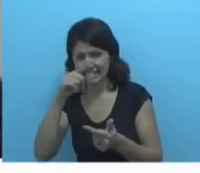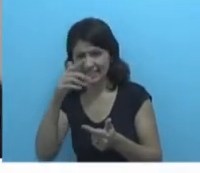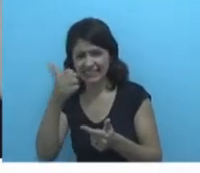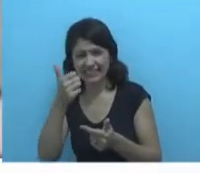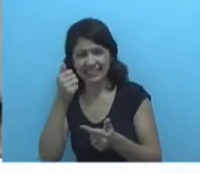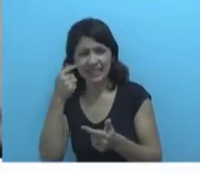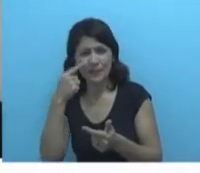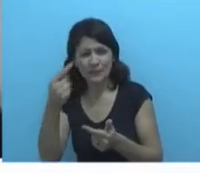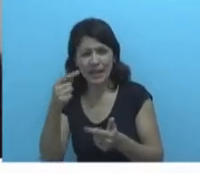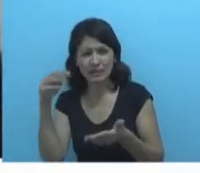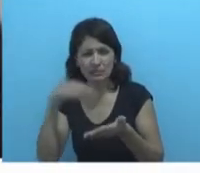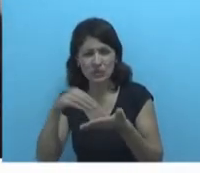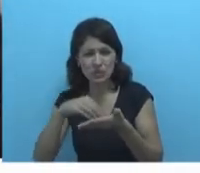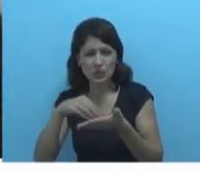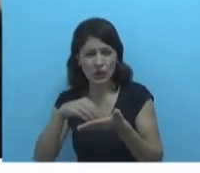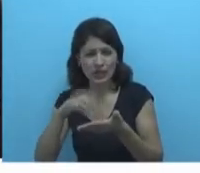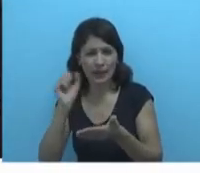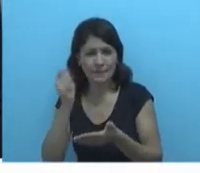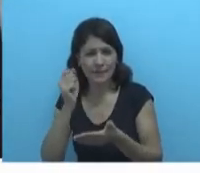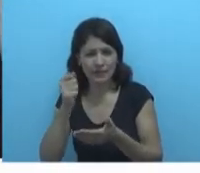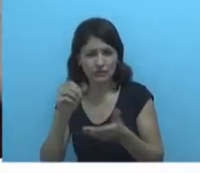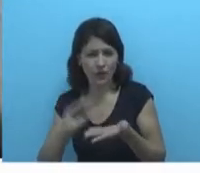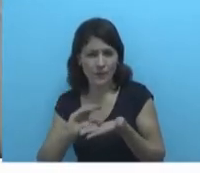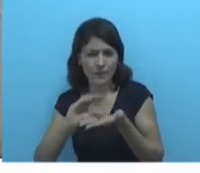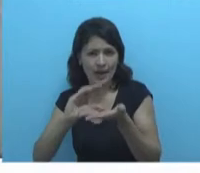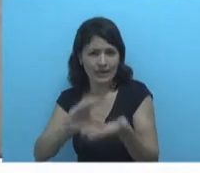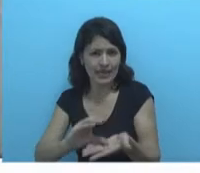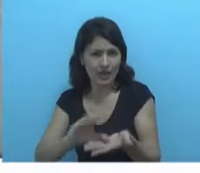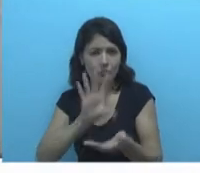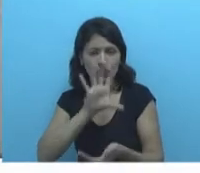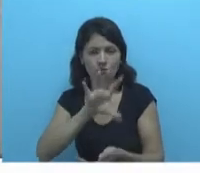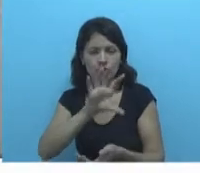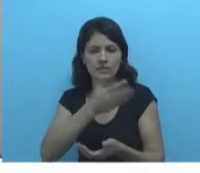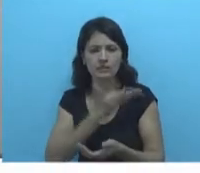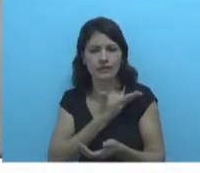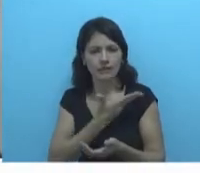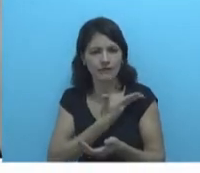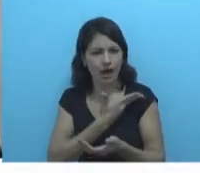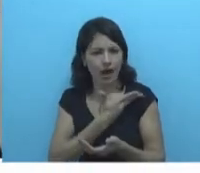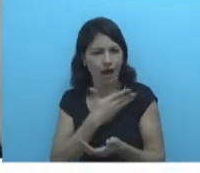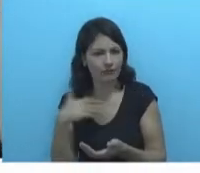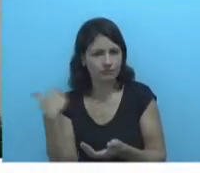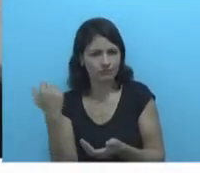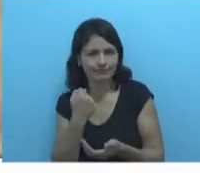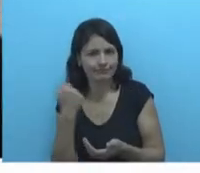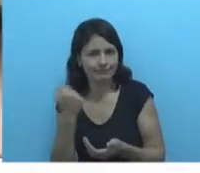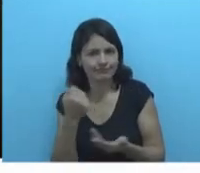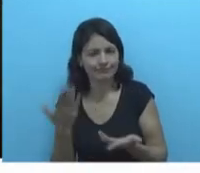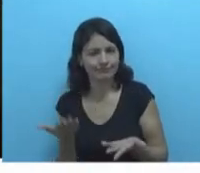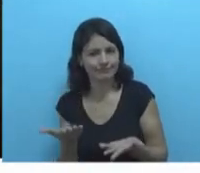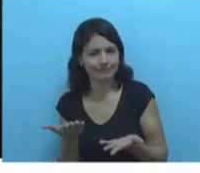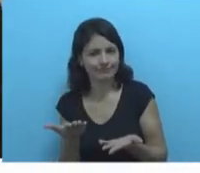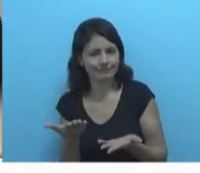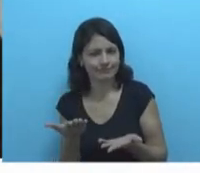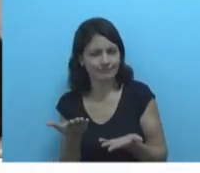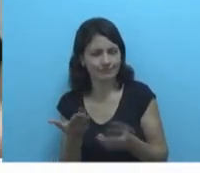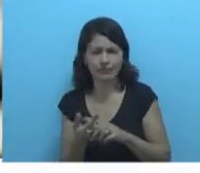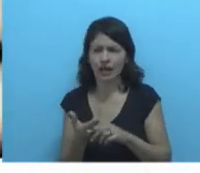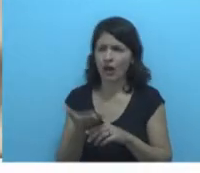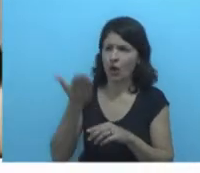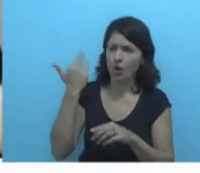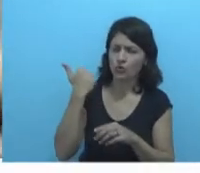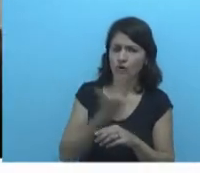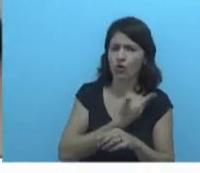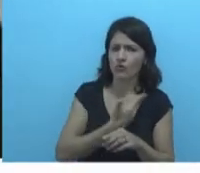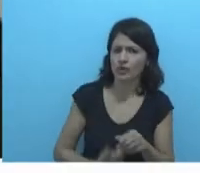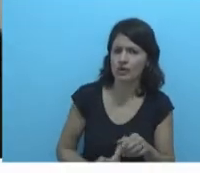mil millones de pesos en inversiones para la provincia. O aquel gobierno nacional que le había